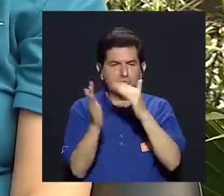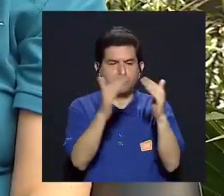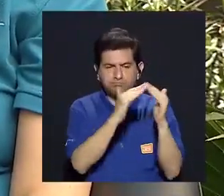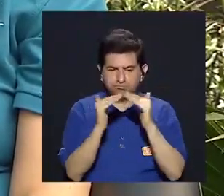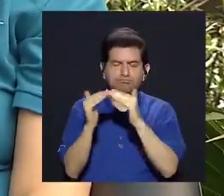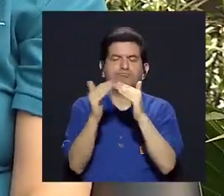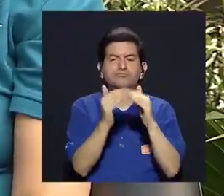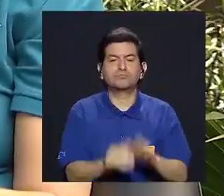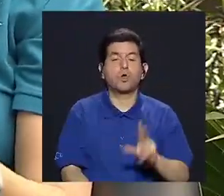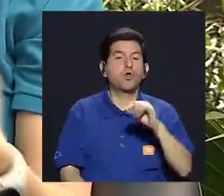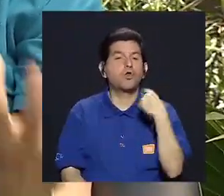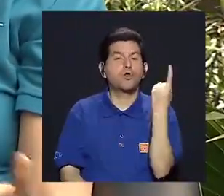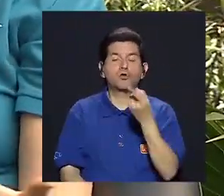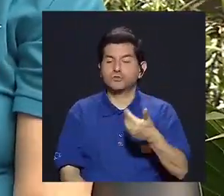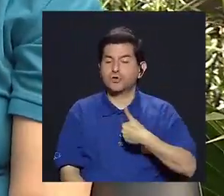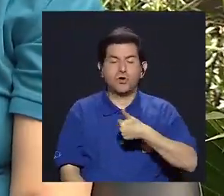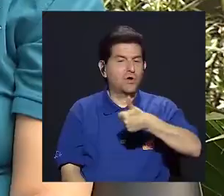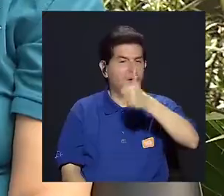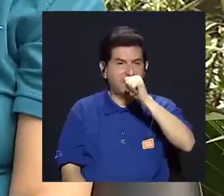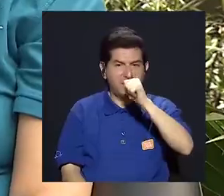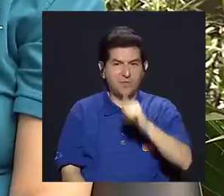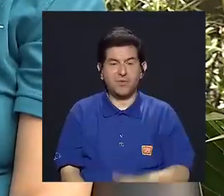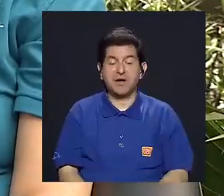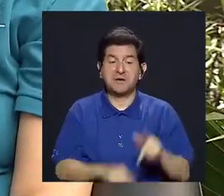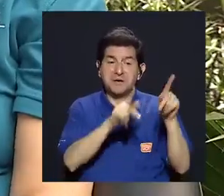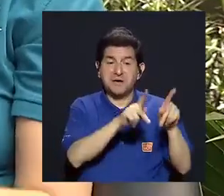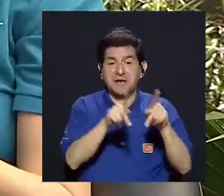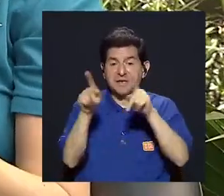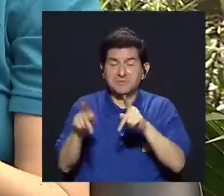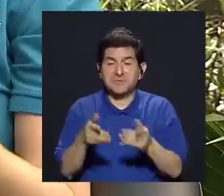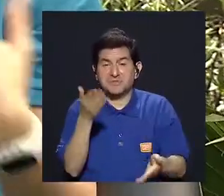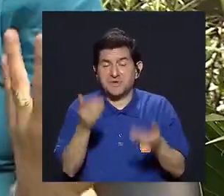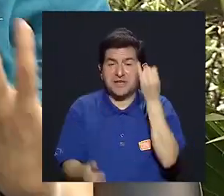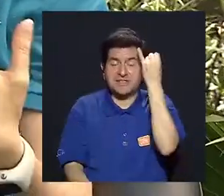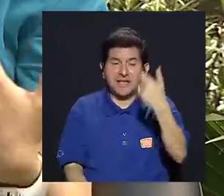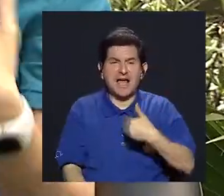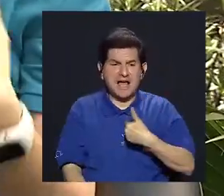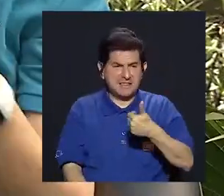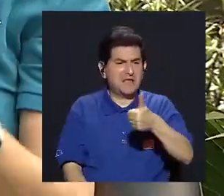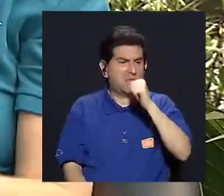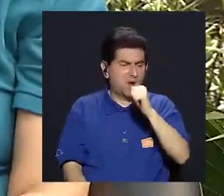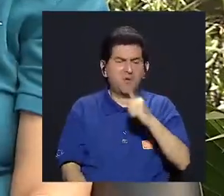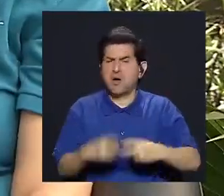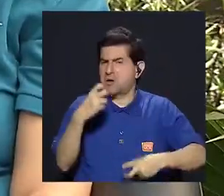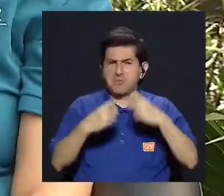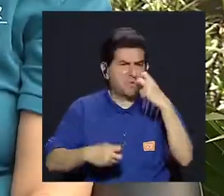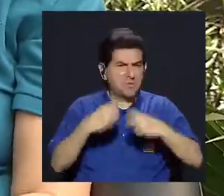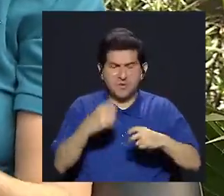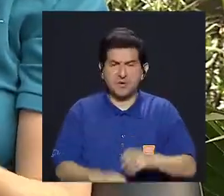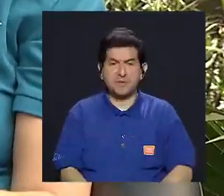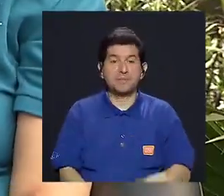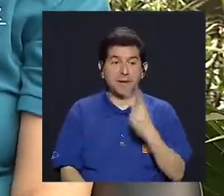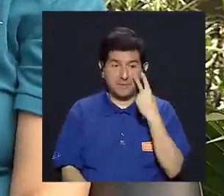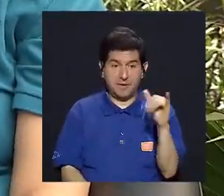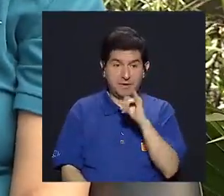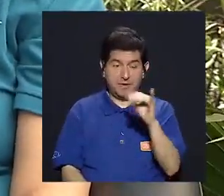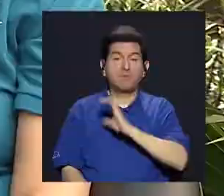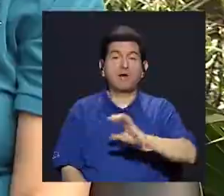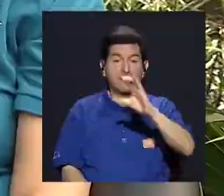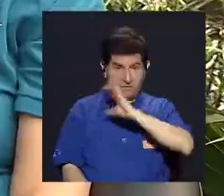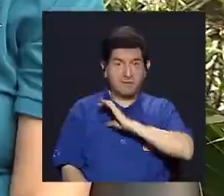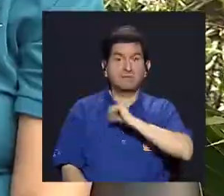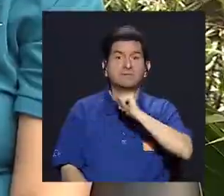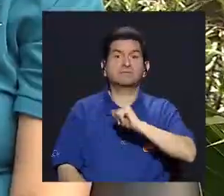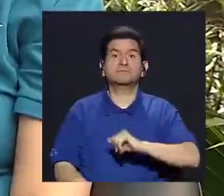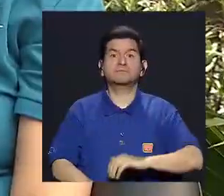a las comunidades no es sólo tener agua verdad que es lo que mucha gente tiene la percepción tengo agua entonces mi problema no es con el agua no es que hay que ver también la calidad